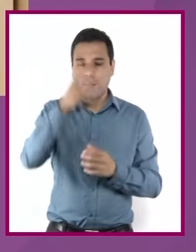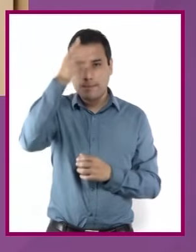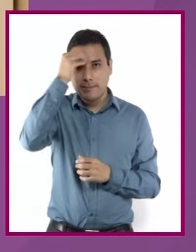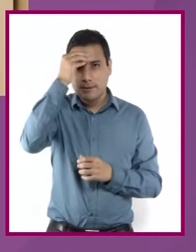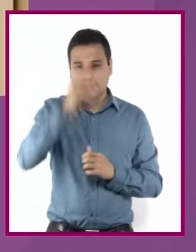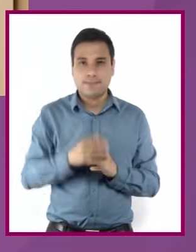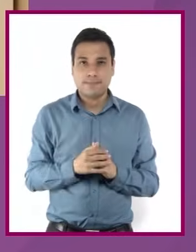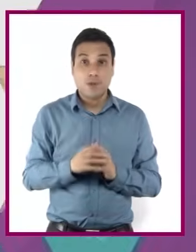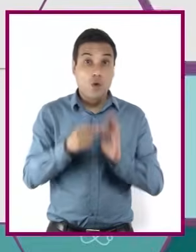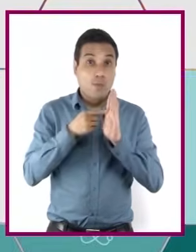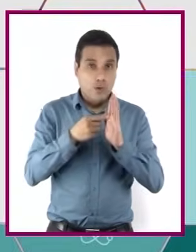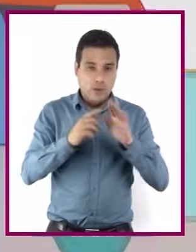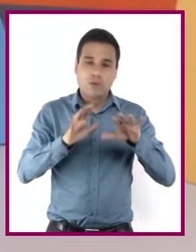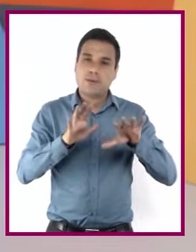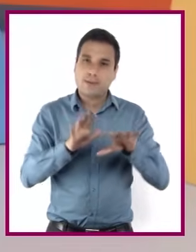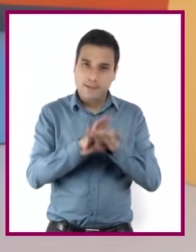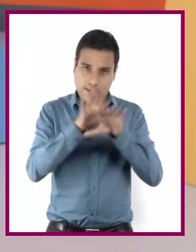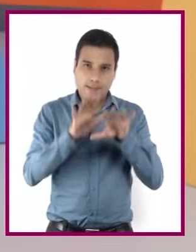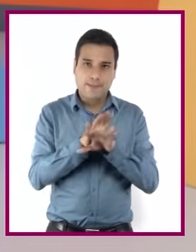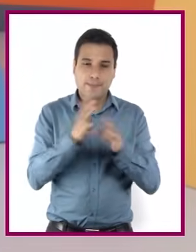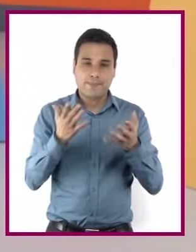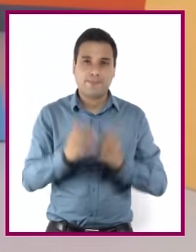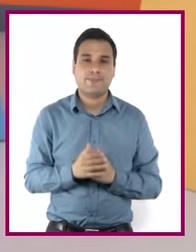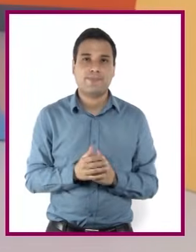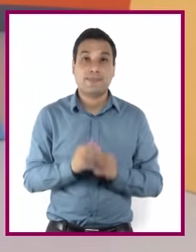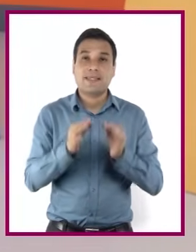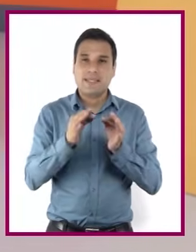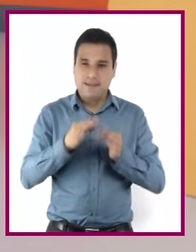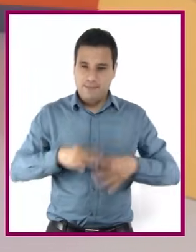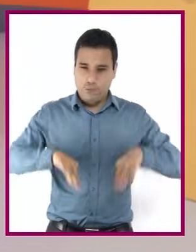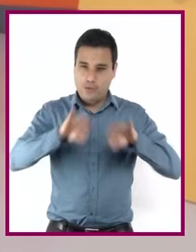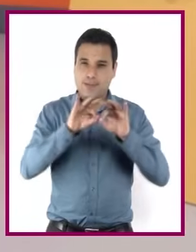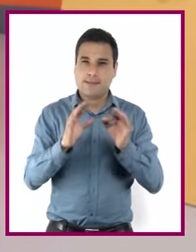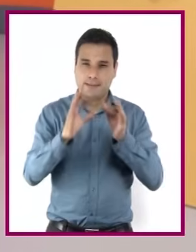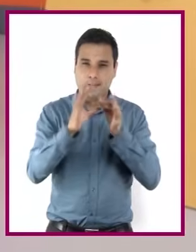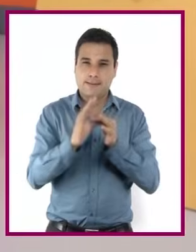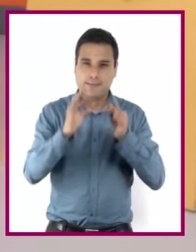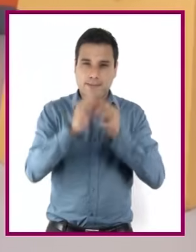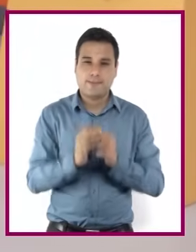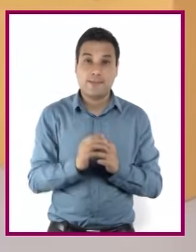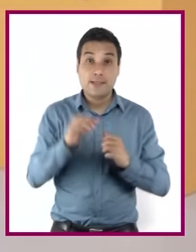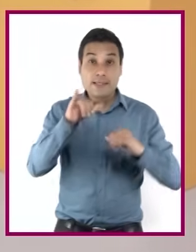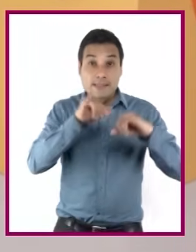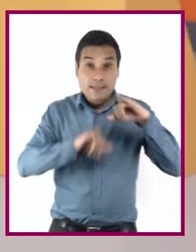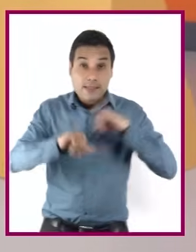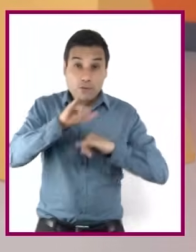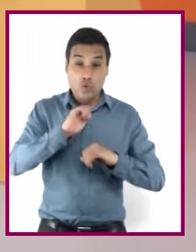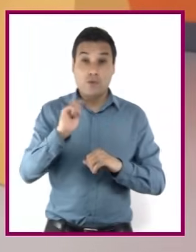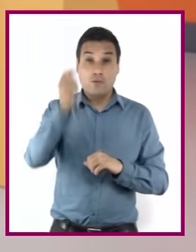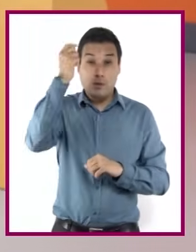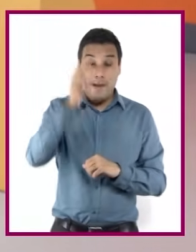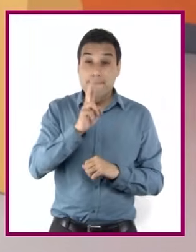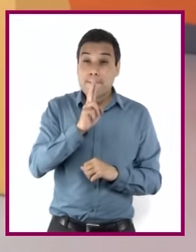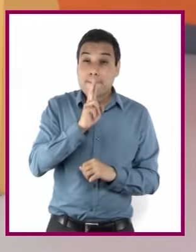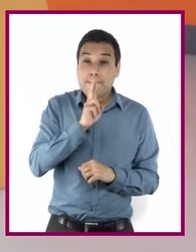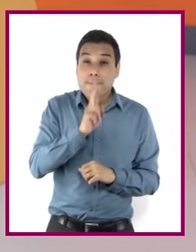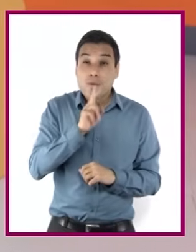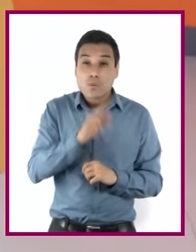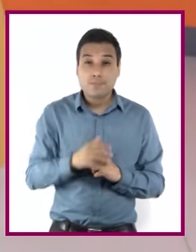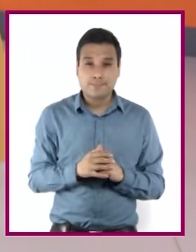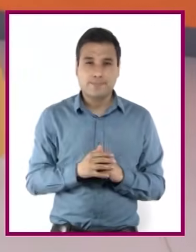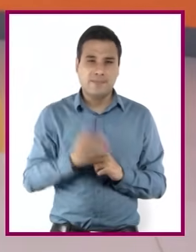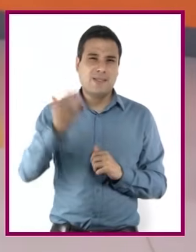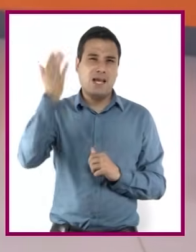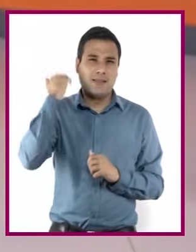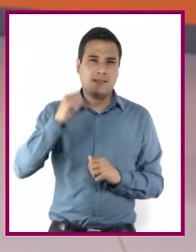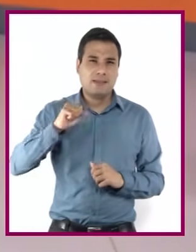a que los modelos cambien. Es importante señalar que con el desarrollo científico y tecnológico que se dio a finales